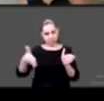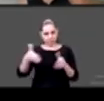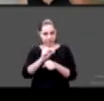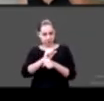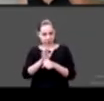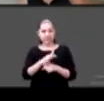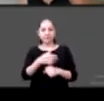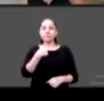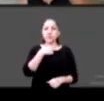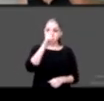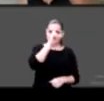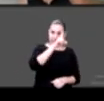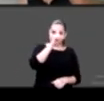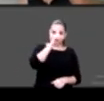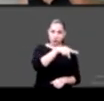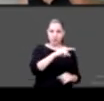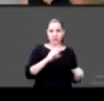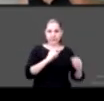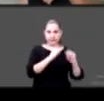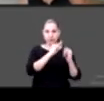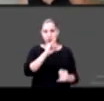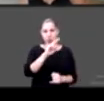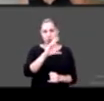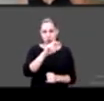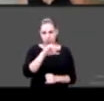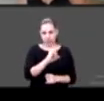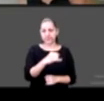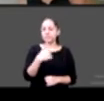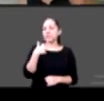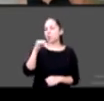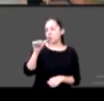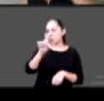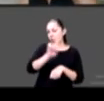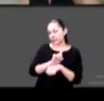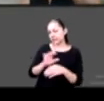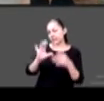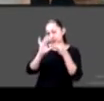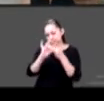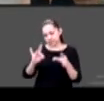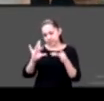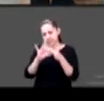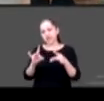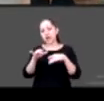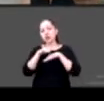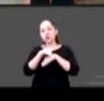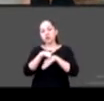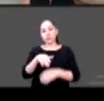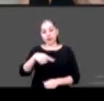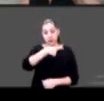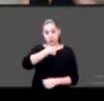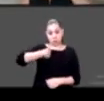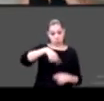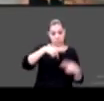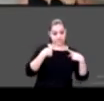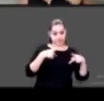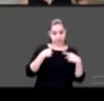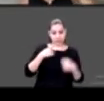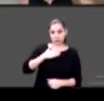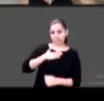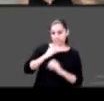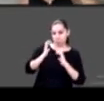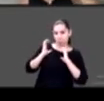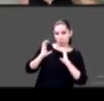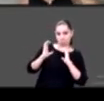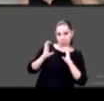Instituto Juconi. El día de hoy quiero platicar con ustedes sobre la importancia de su autocuidado y cómo es relevante para una